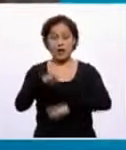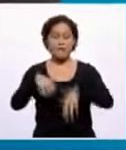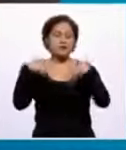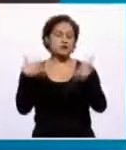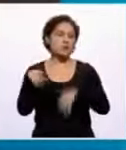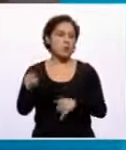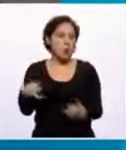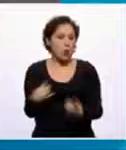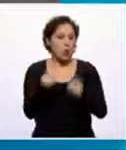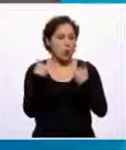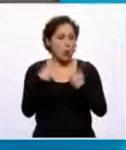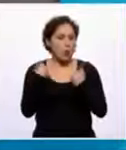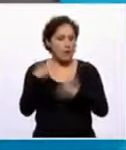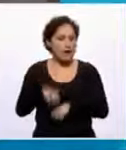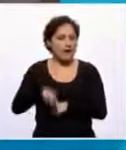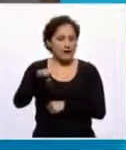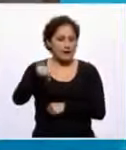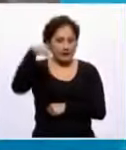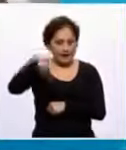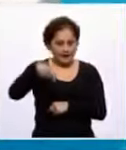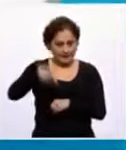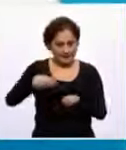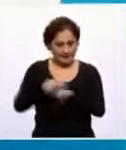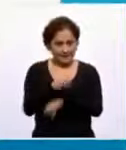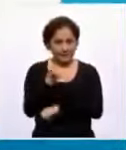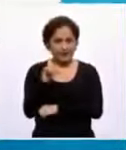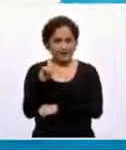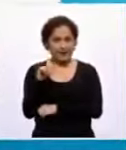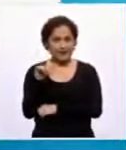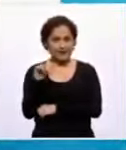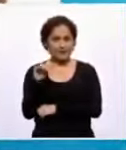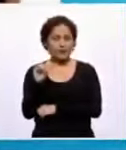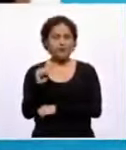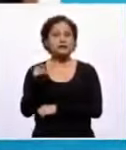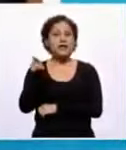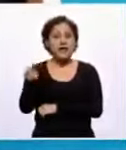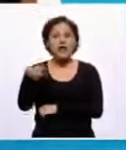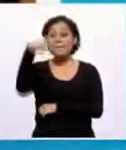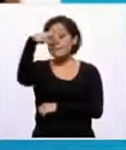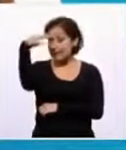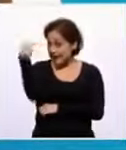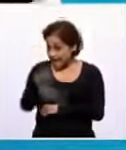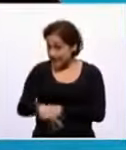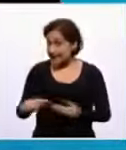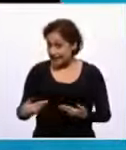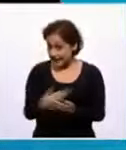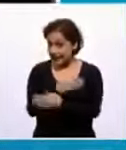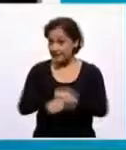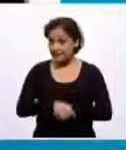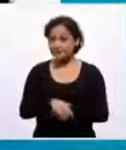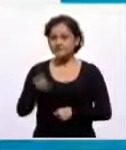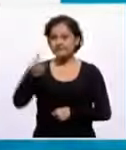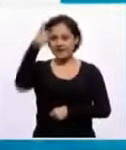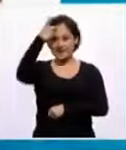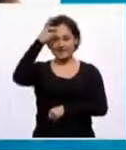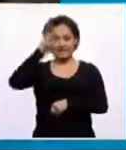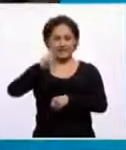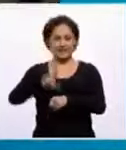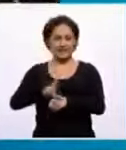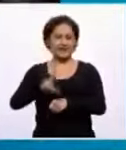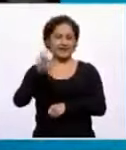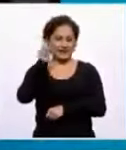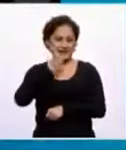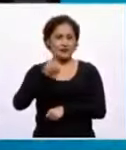estado de Illinois, de origen mexicano. ¿Cómo estás? Nos recibe la directora y Laura, la madre de